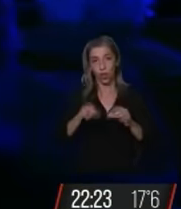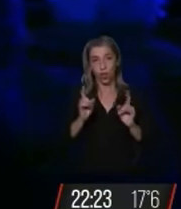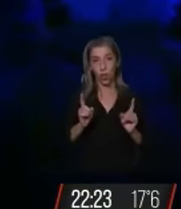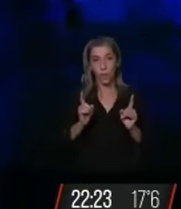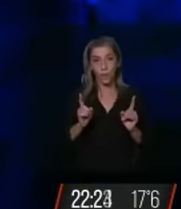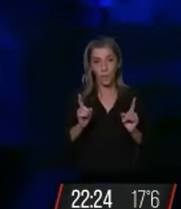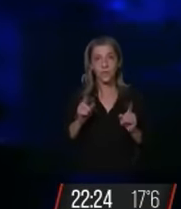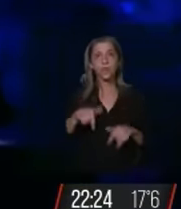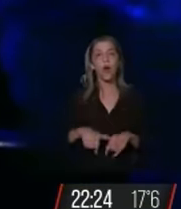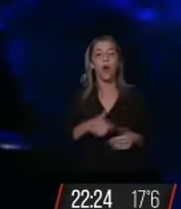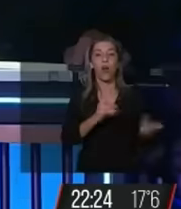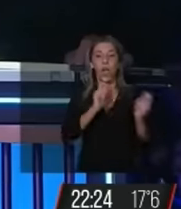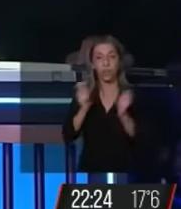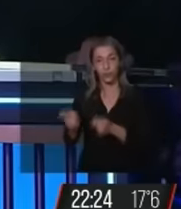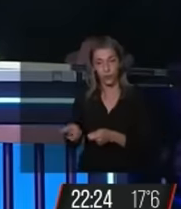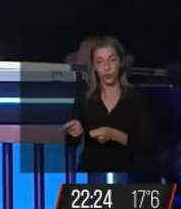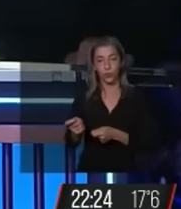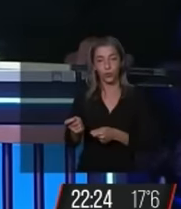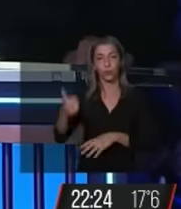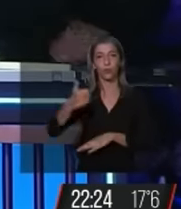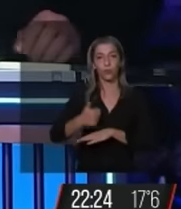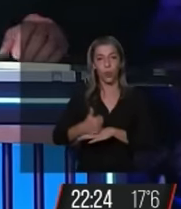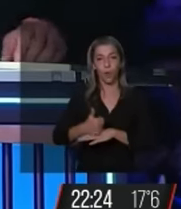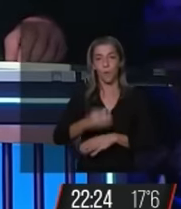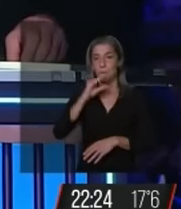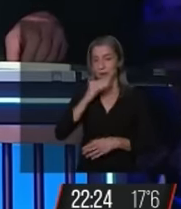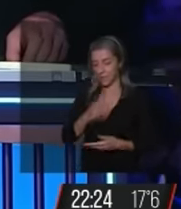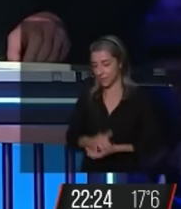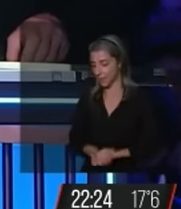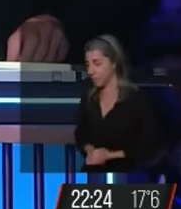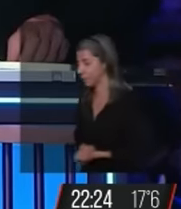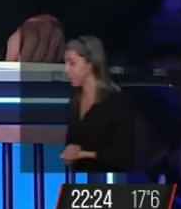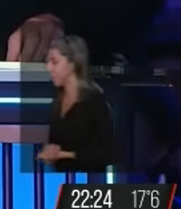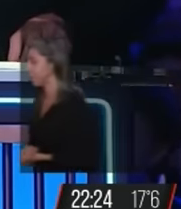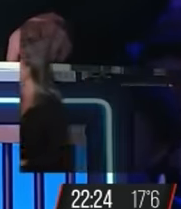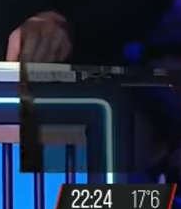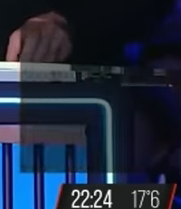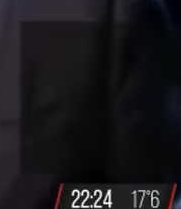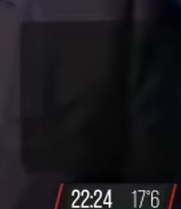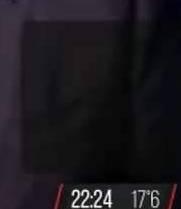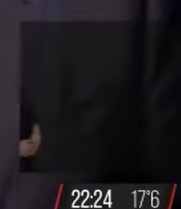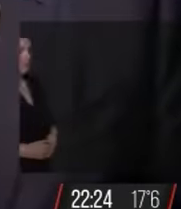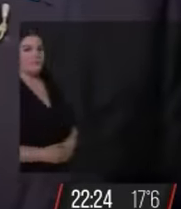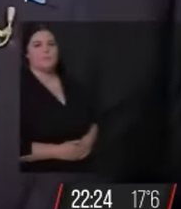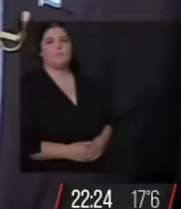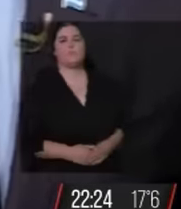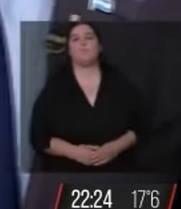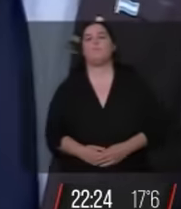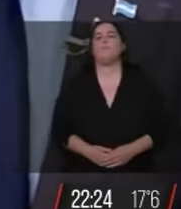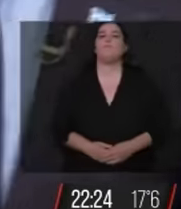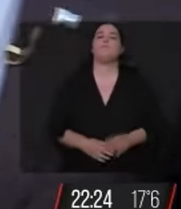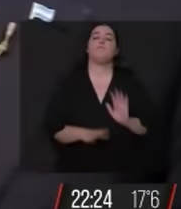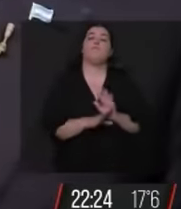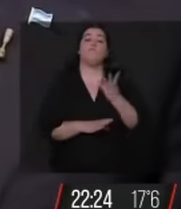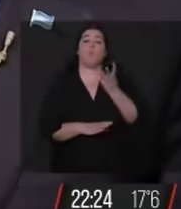quien le damos la palabra es al candidato Sergio Massa, Derechos Humanos y Convivencia Democrática. A 40 años